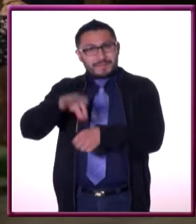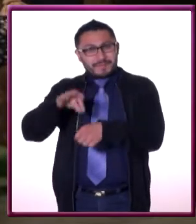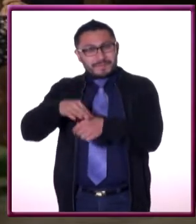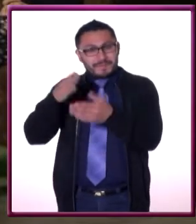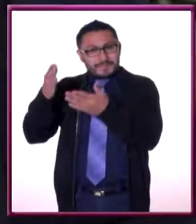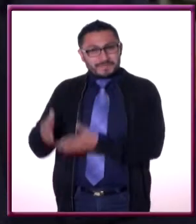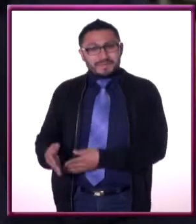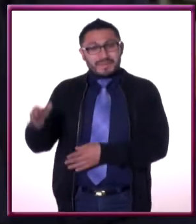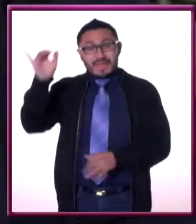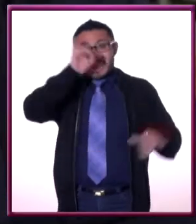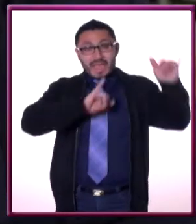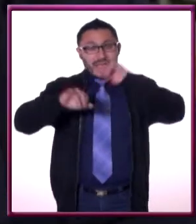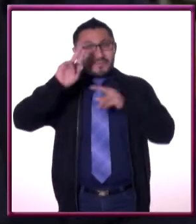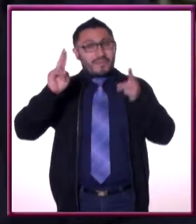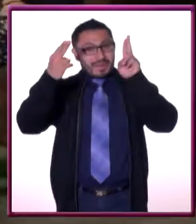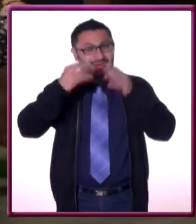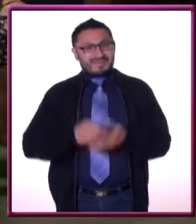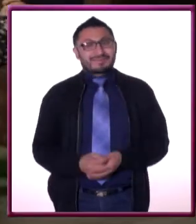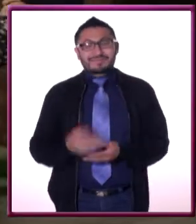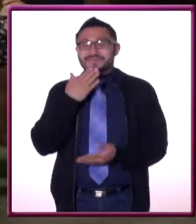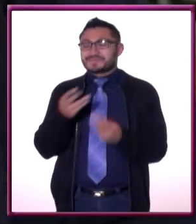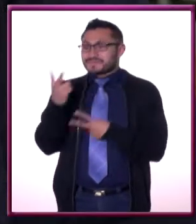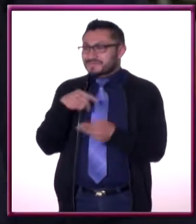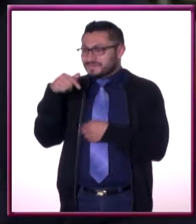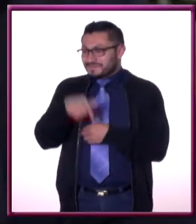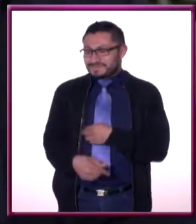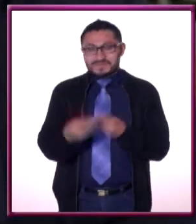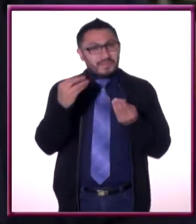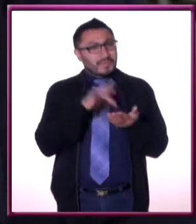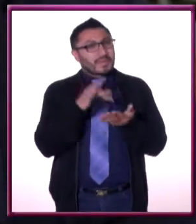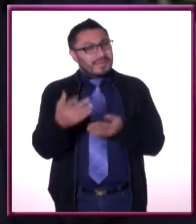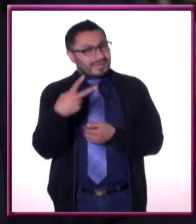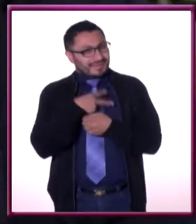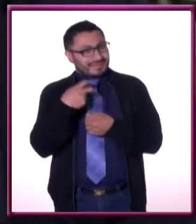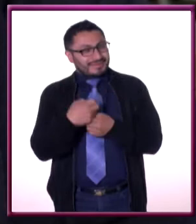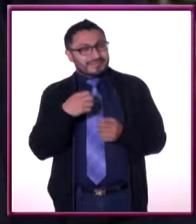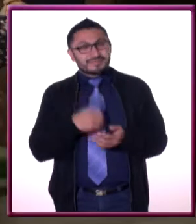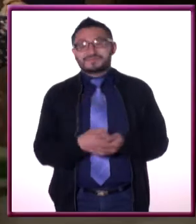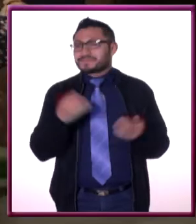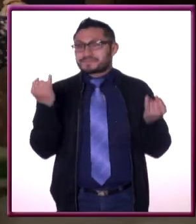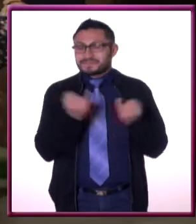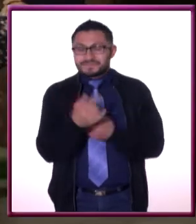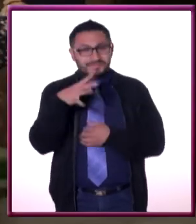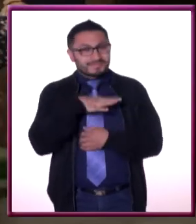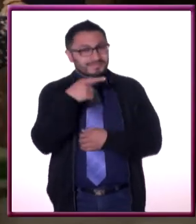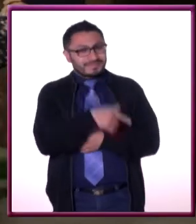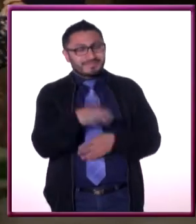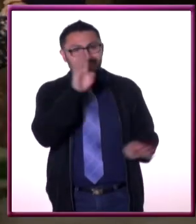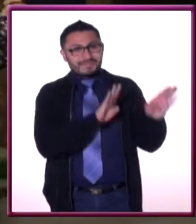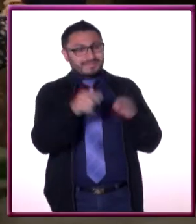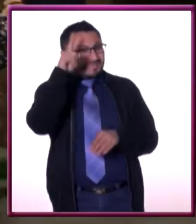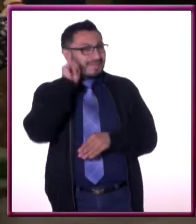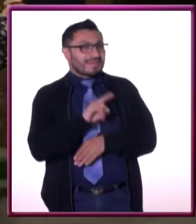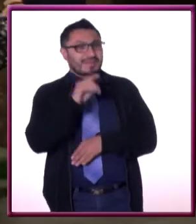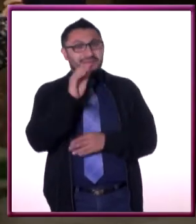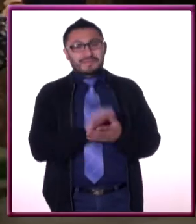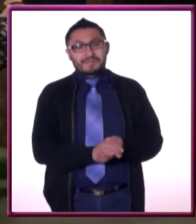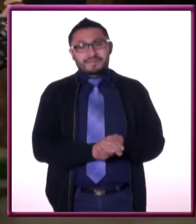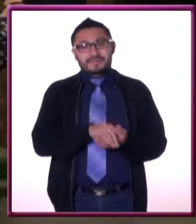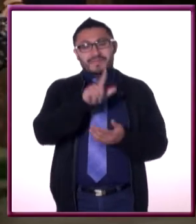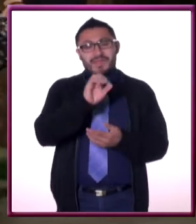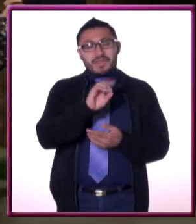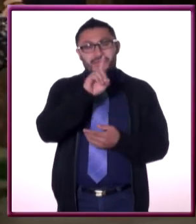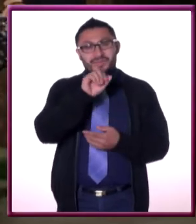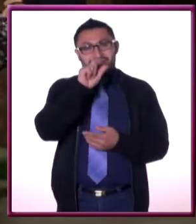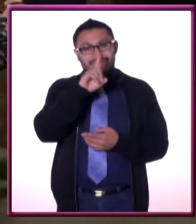de la Facultad de Química de la UNAM. Bienvenida, doctora. Muchas gracias. Gracias por la invitación. Y también nos acompaña la bióloga Gabriela Maelet Lozada